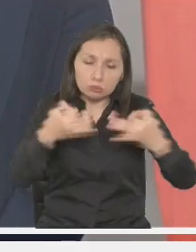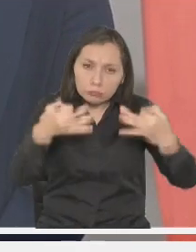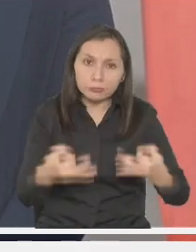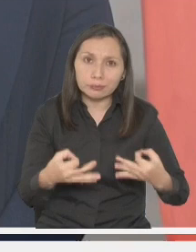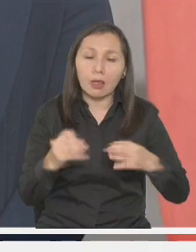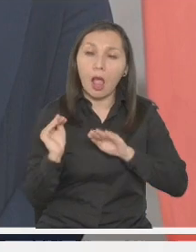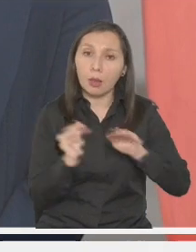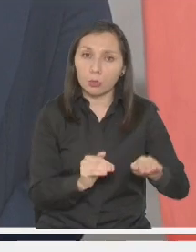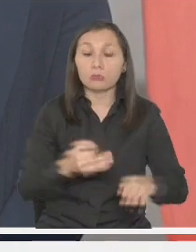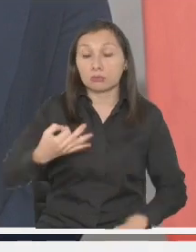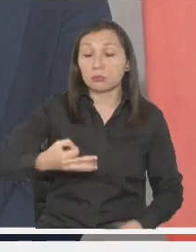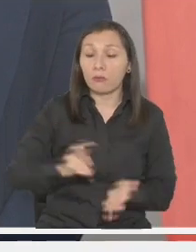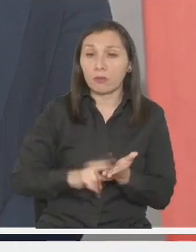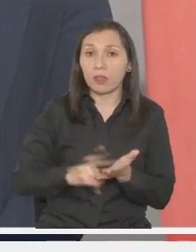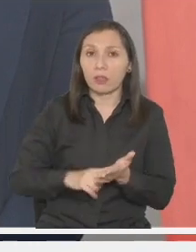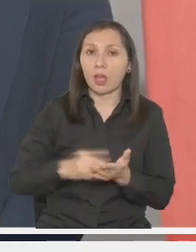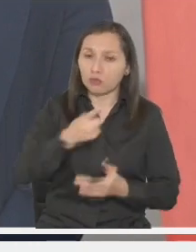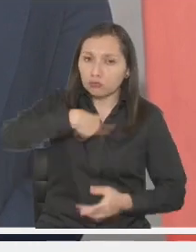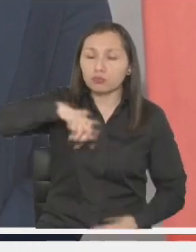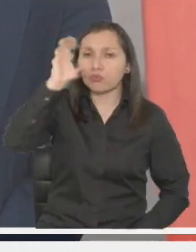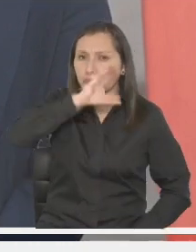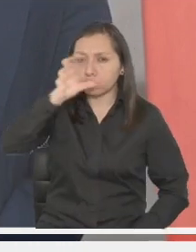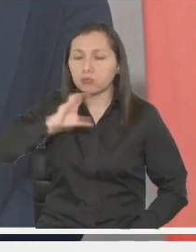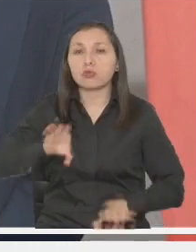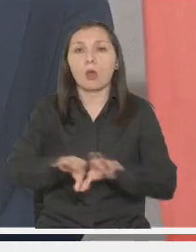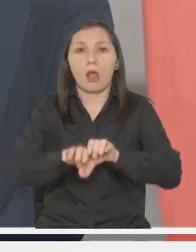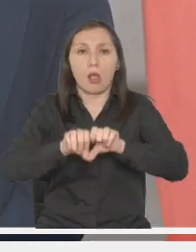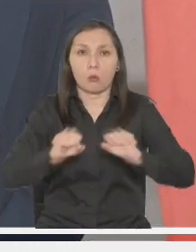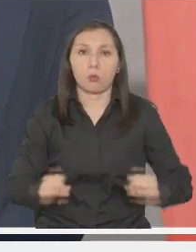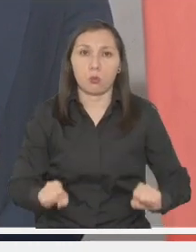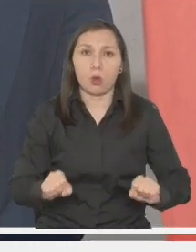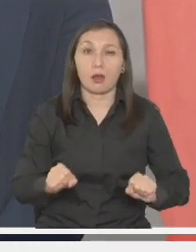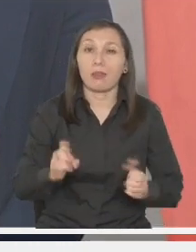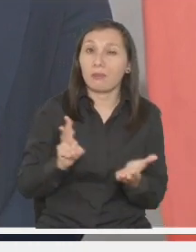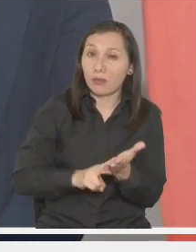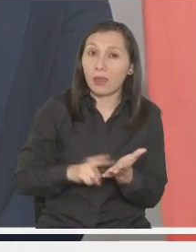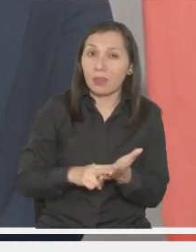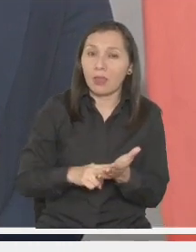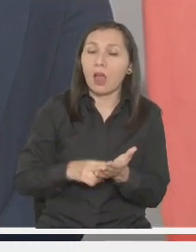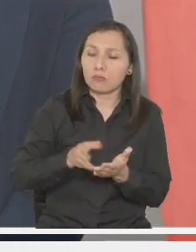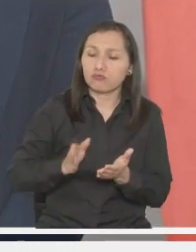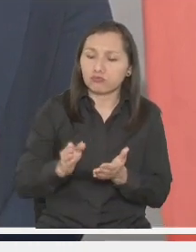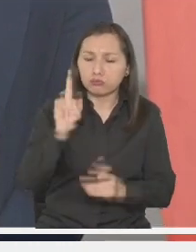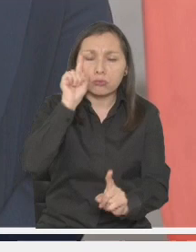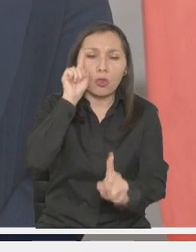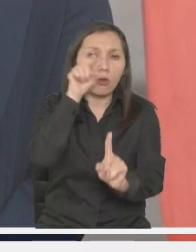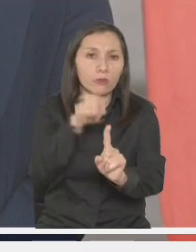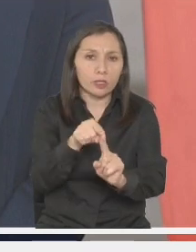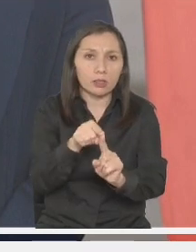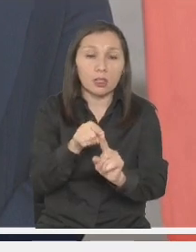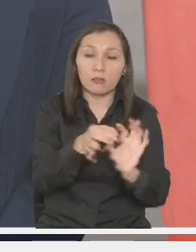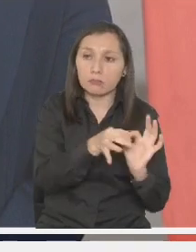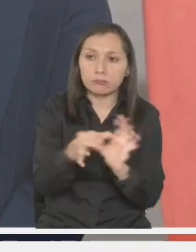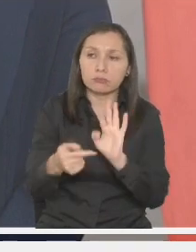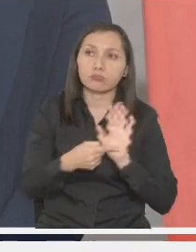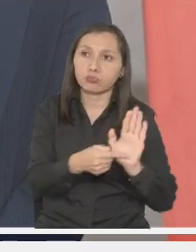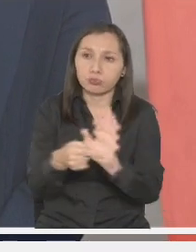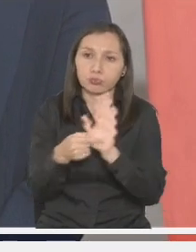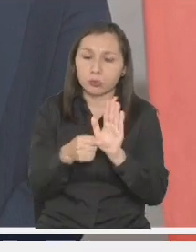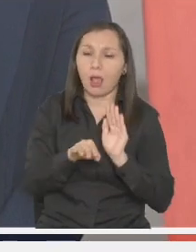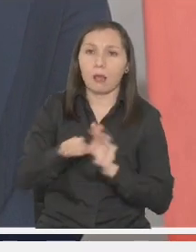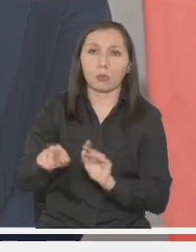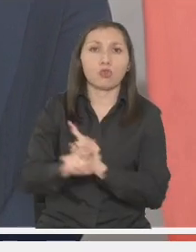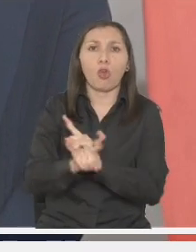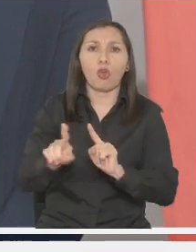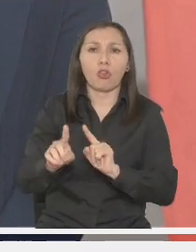reafirmarlo, ciertamente los vamos a buscar y vamos a acordarlo porque ciertamente los vamos a hacer con el objetivo de mandar ese mensaje. No